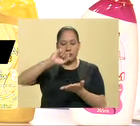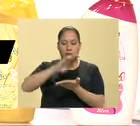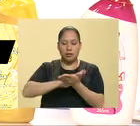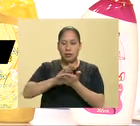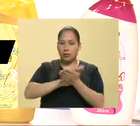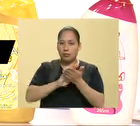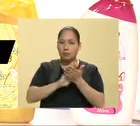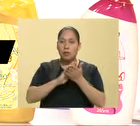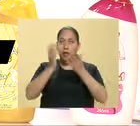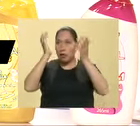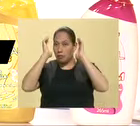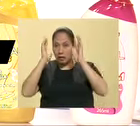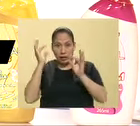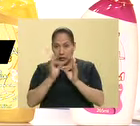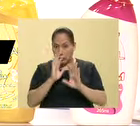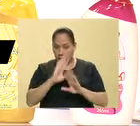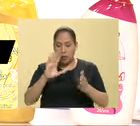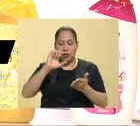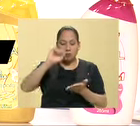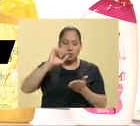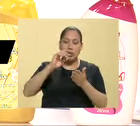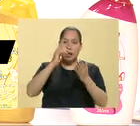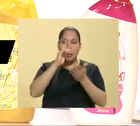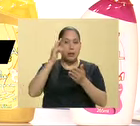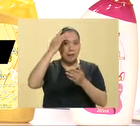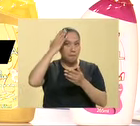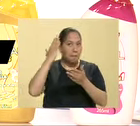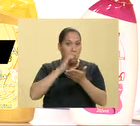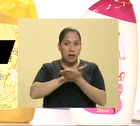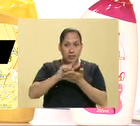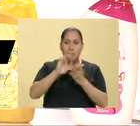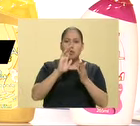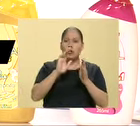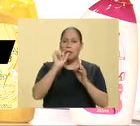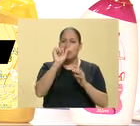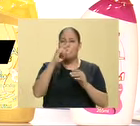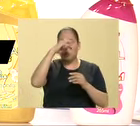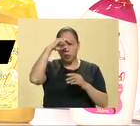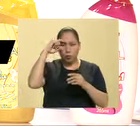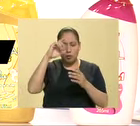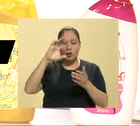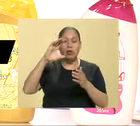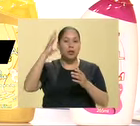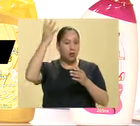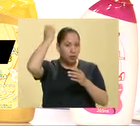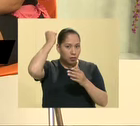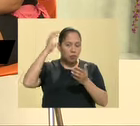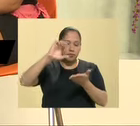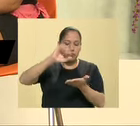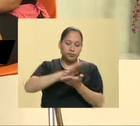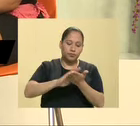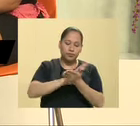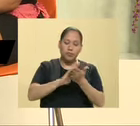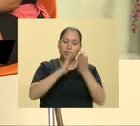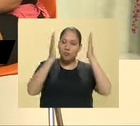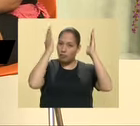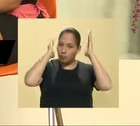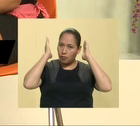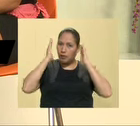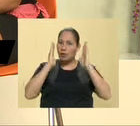es después del baño, ya que con el cabello limpio, tal vez ligeramente húmedo, puedes hacer la colita y aplicar un poquito de ese